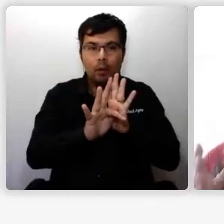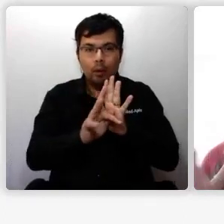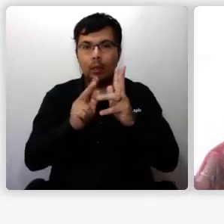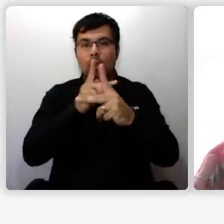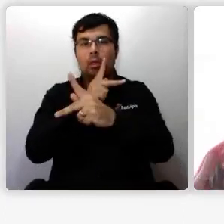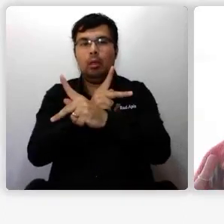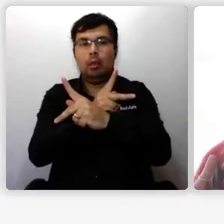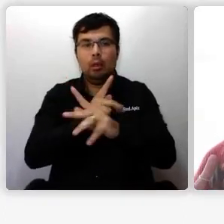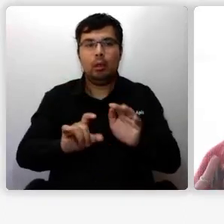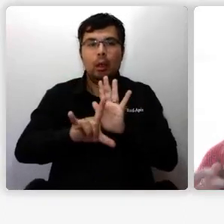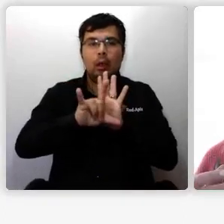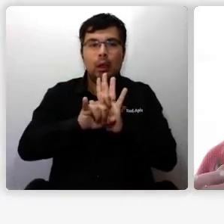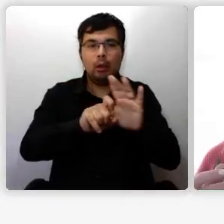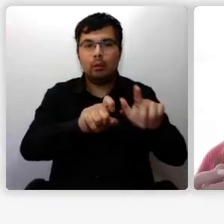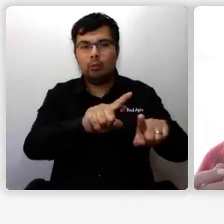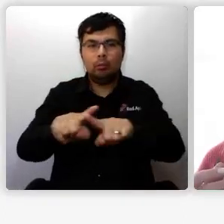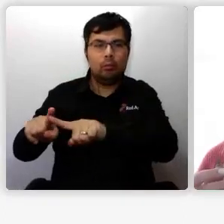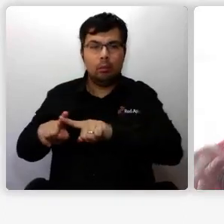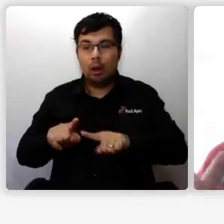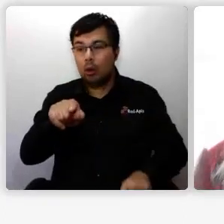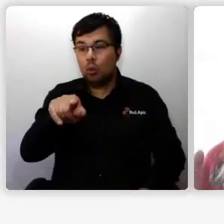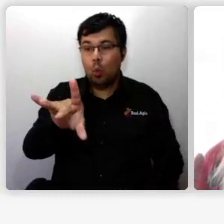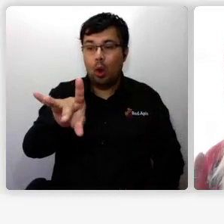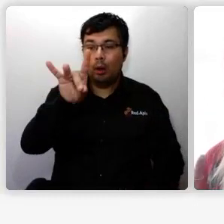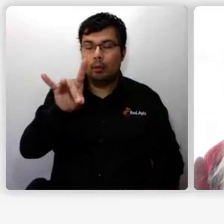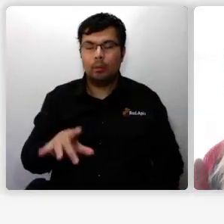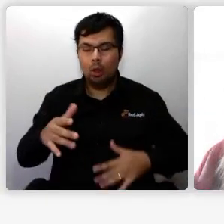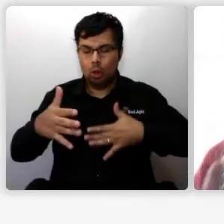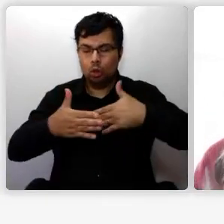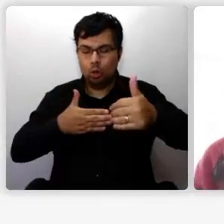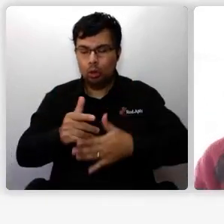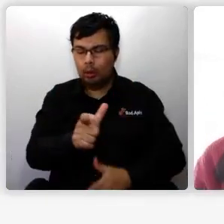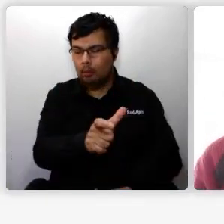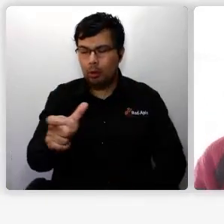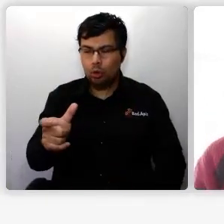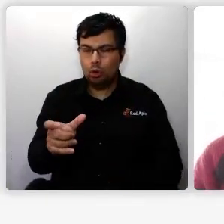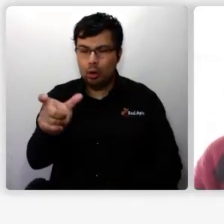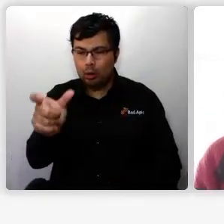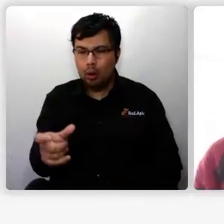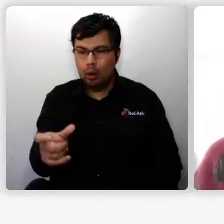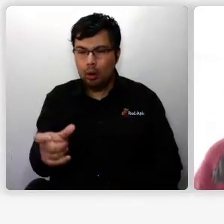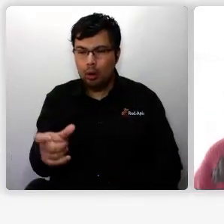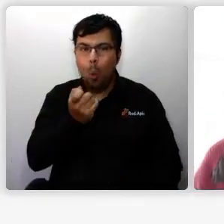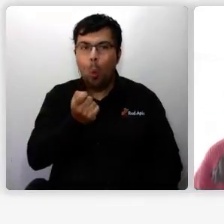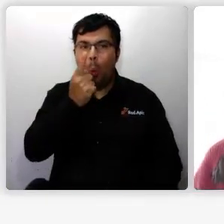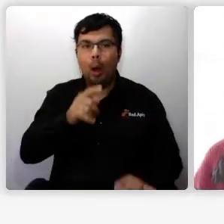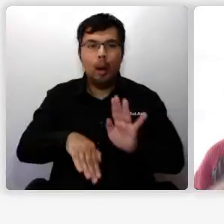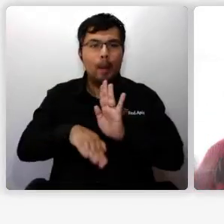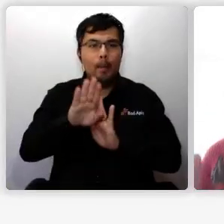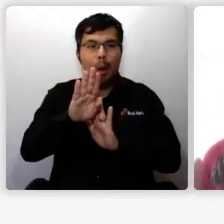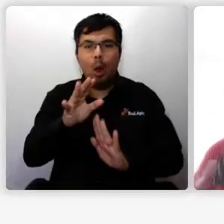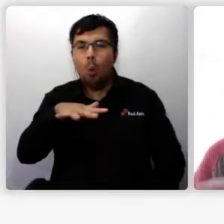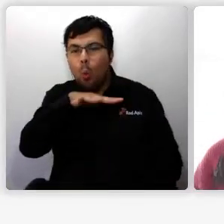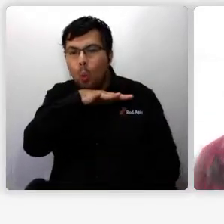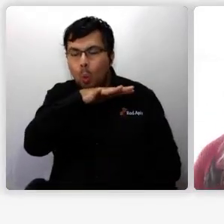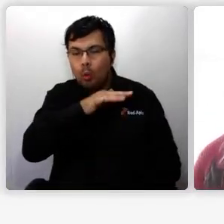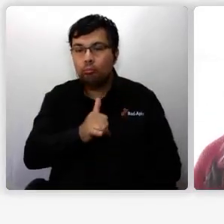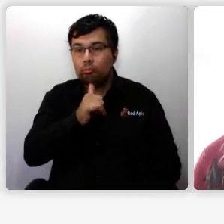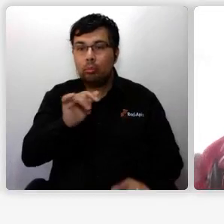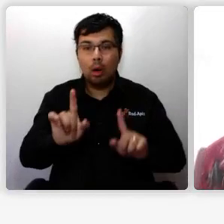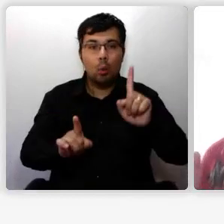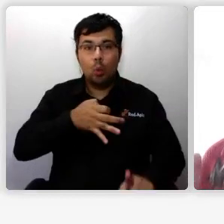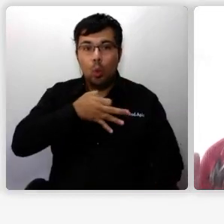Instagram, no sé, la que elijamos. ¿Dónde están nuestros consumidores? ¿Cuál es la que más usan? A veces pensamos y decimos, bueno, usan todas, bueno, vámonos